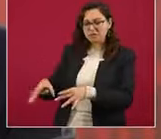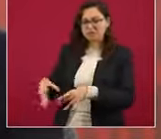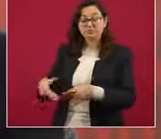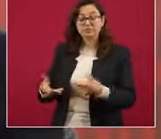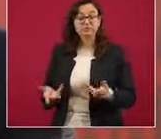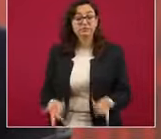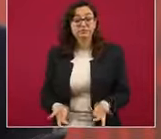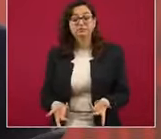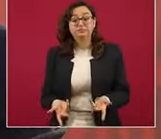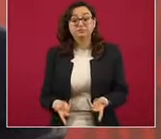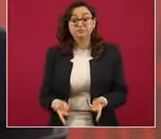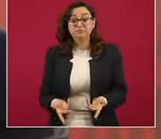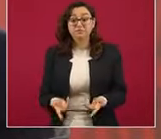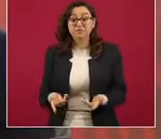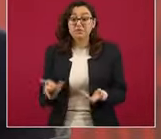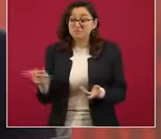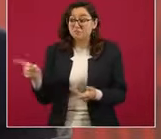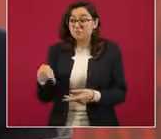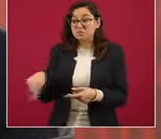Se echaron a perder.